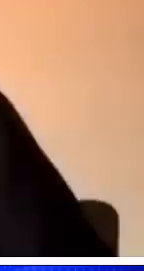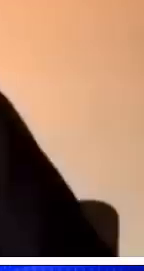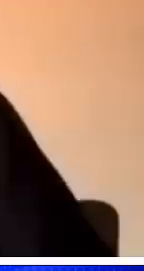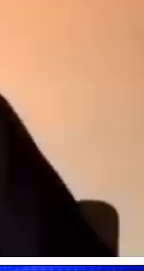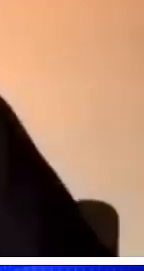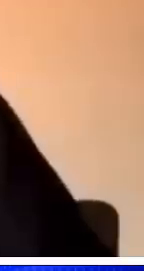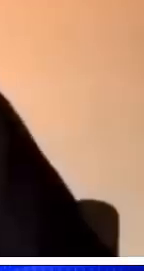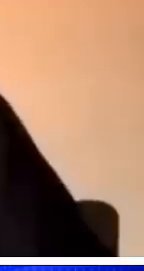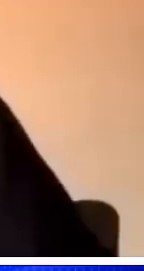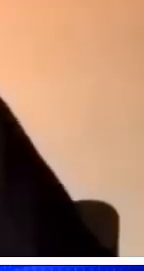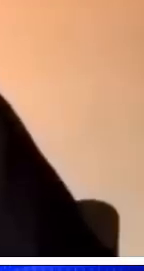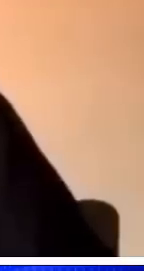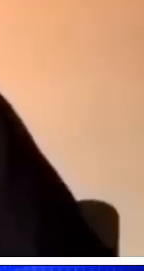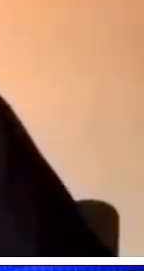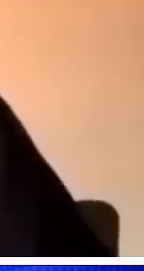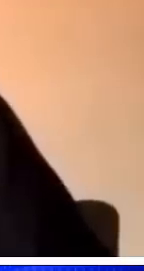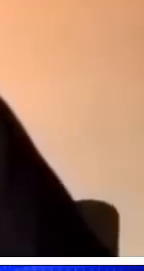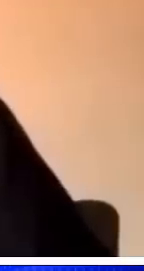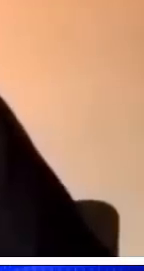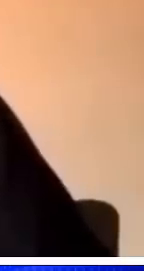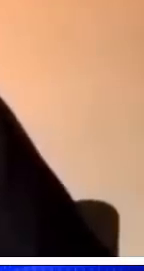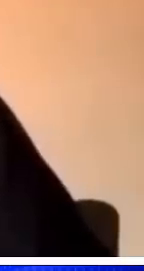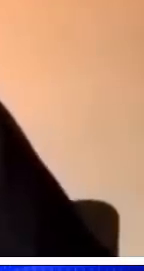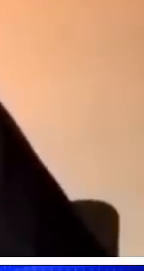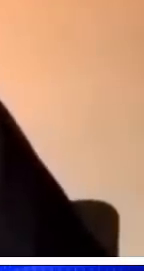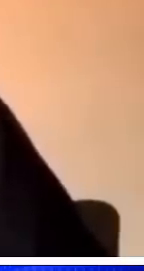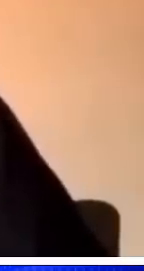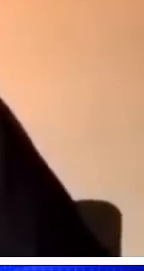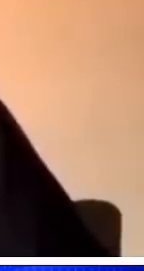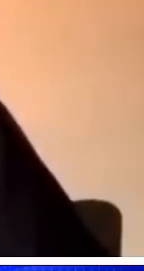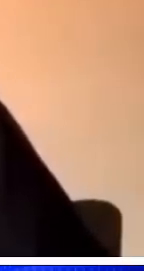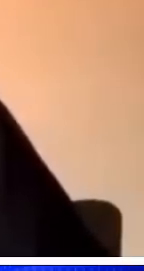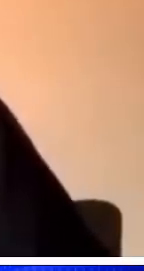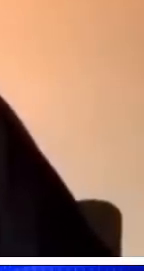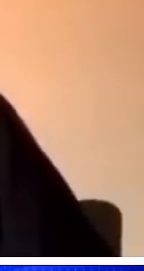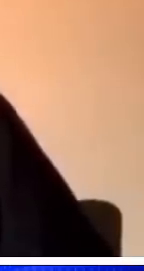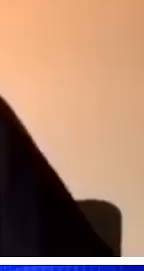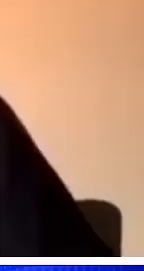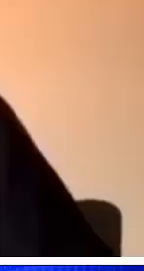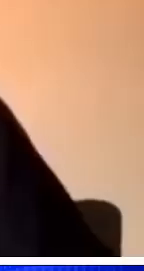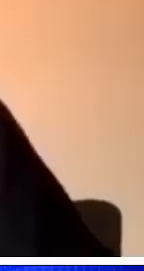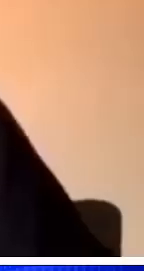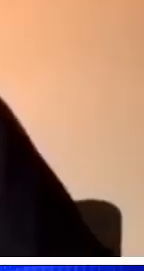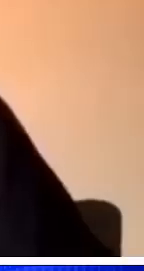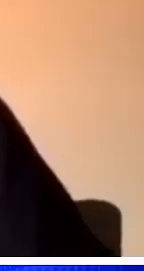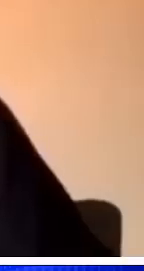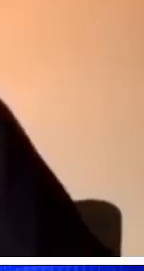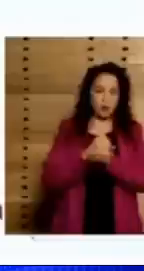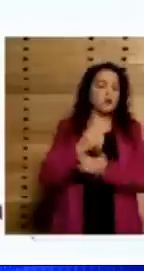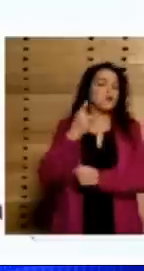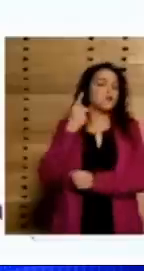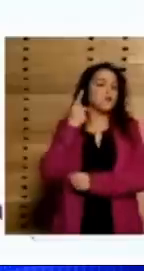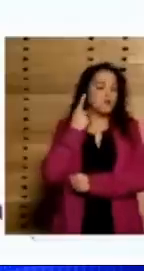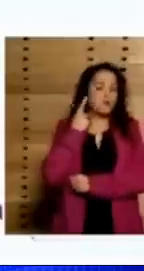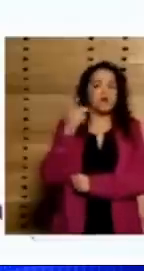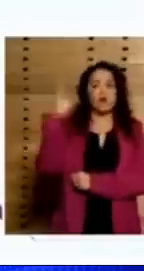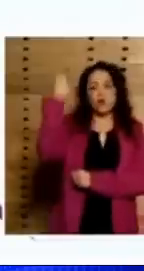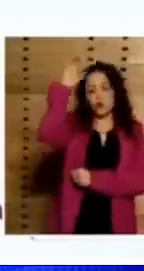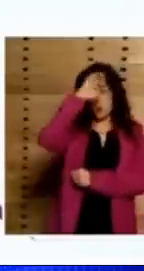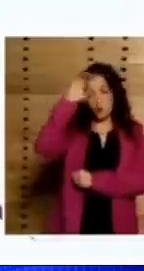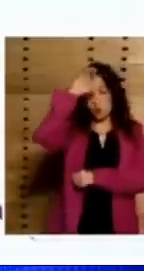especie de agencia de viajes personalizada que los trata como Reyes incluso ellos nacen fila en el aeropuerto etcétera